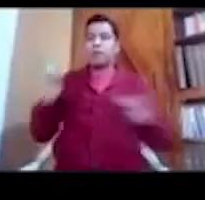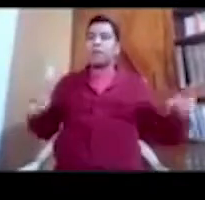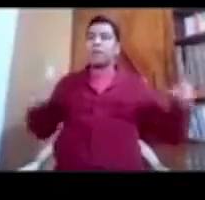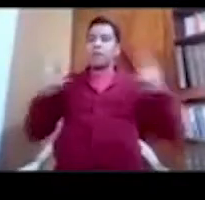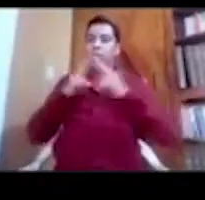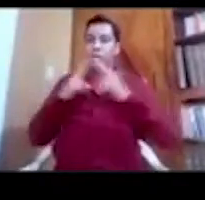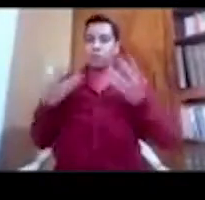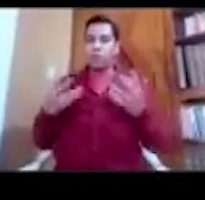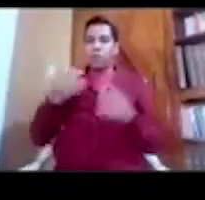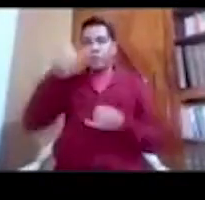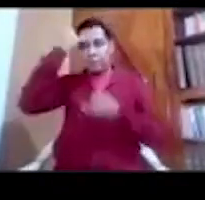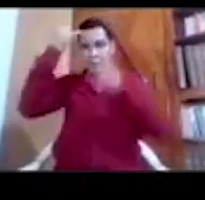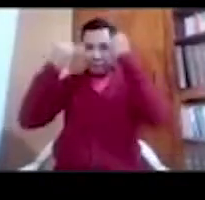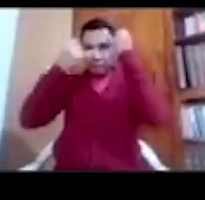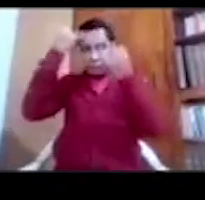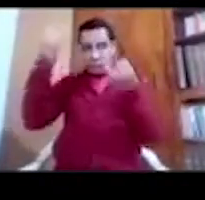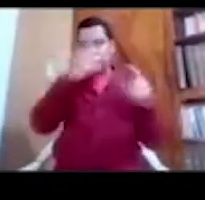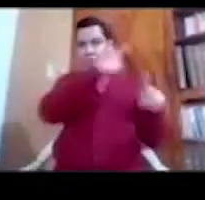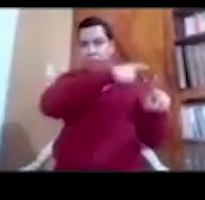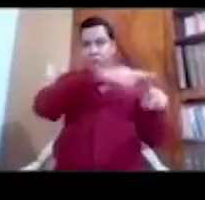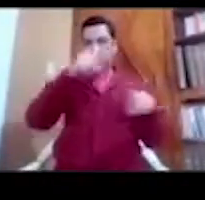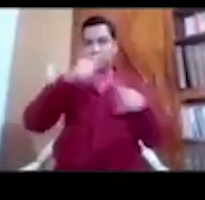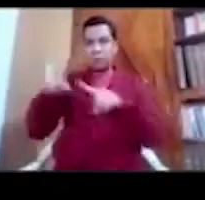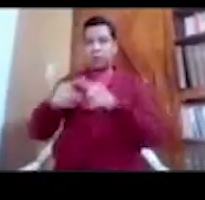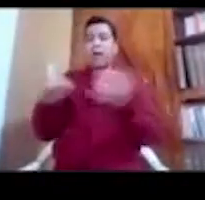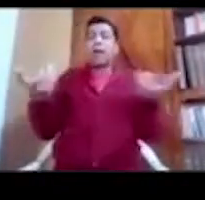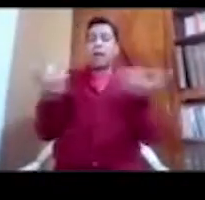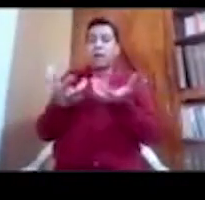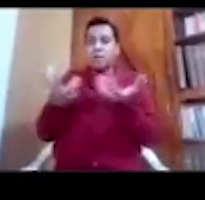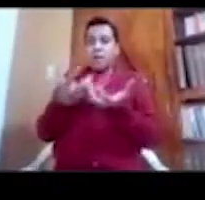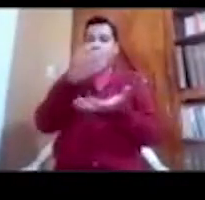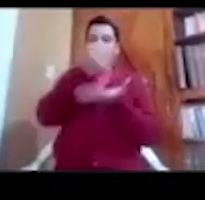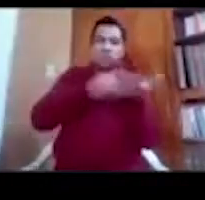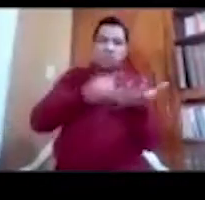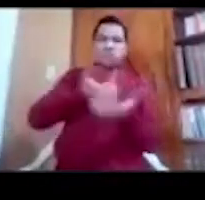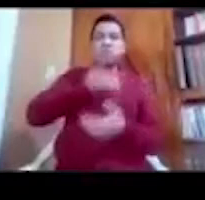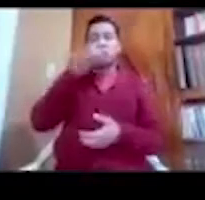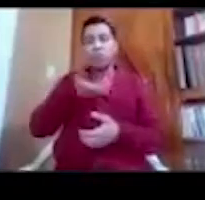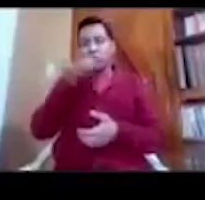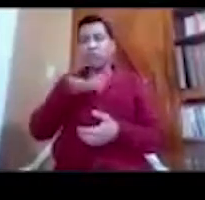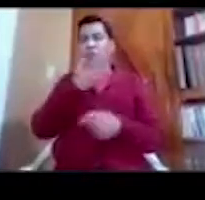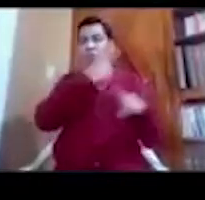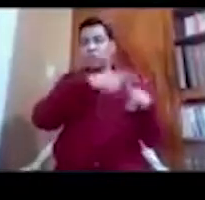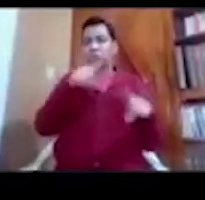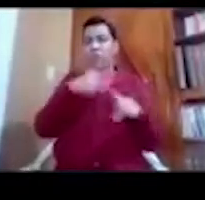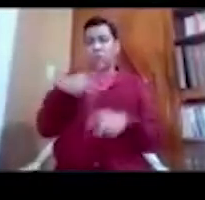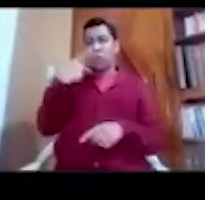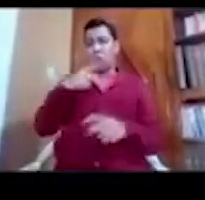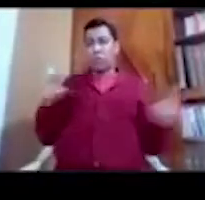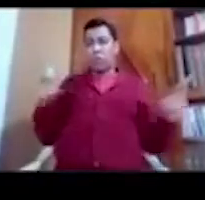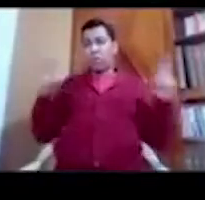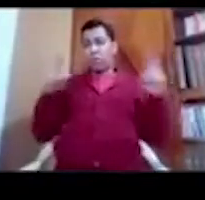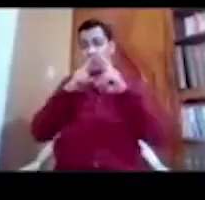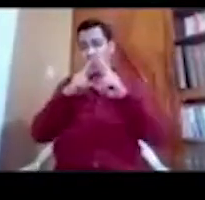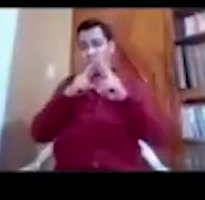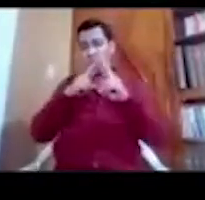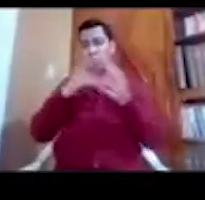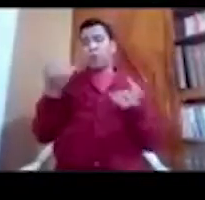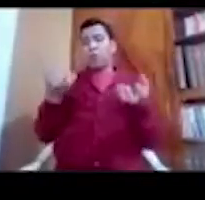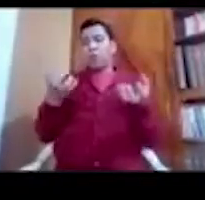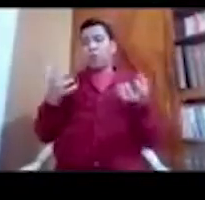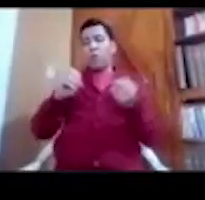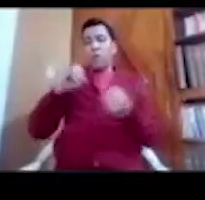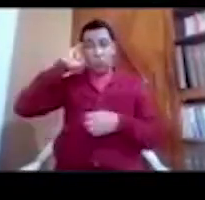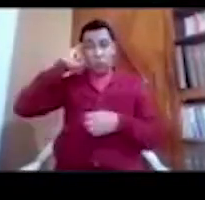la ideología, ante prácticas y rituales que tenían una raigambre común, un